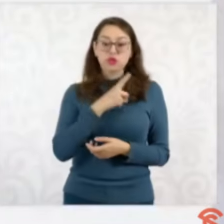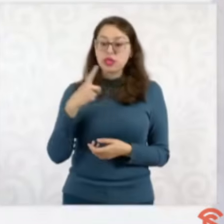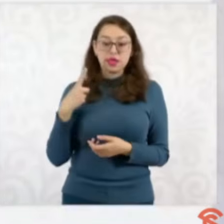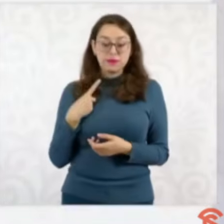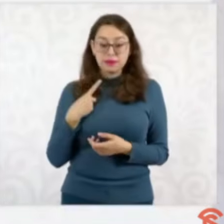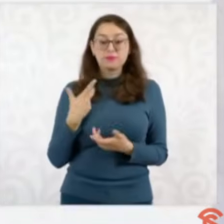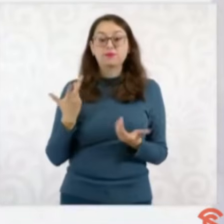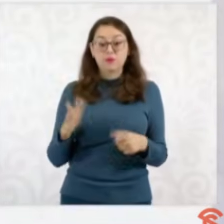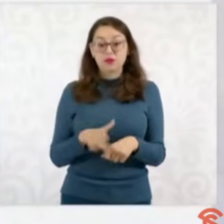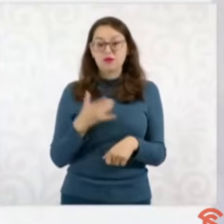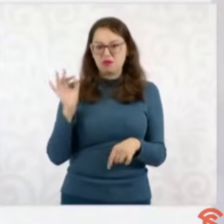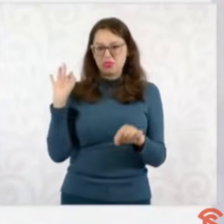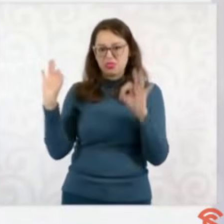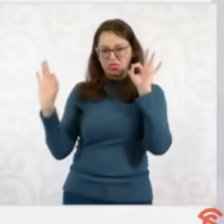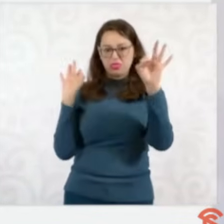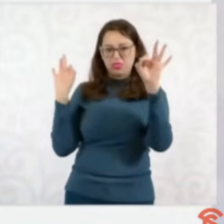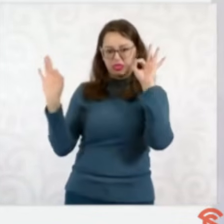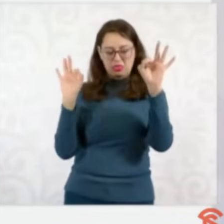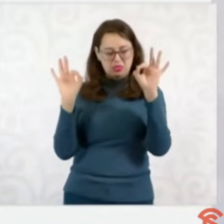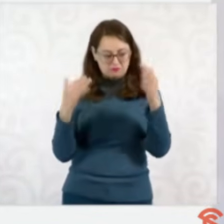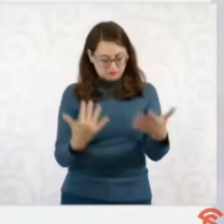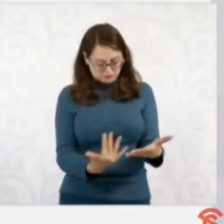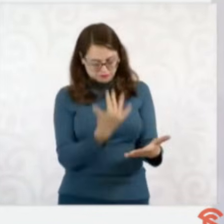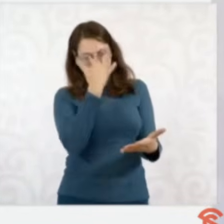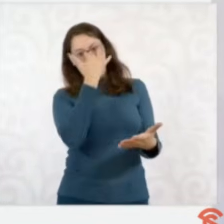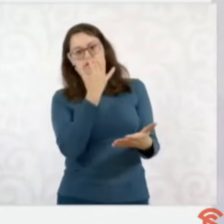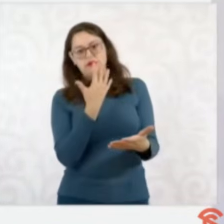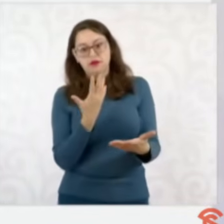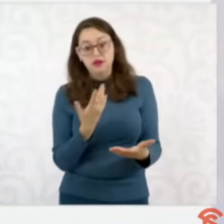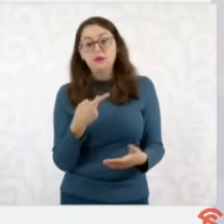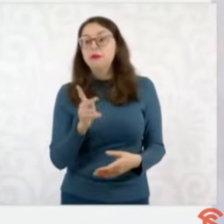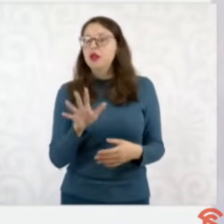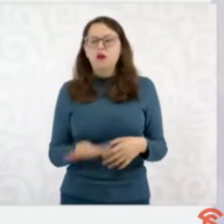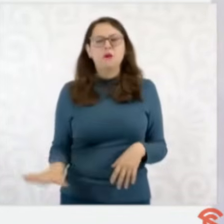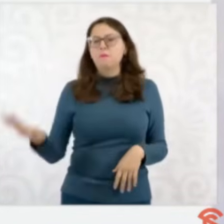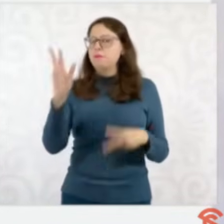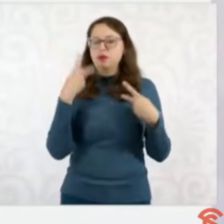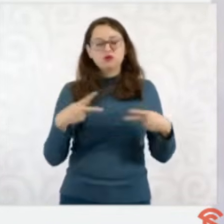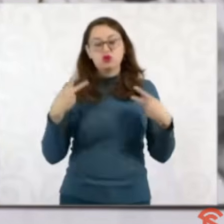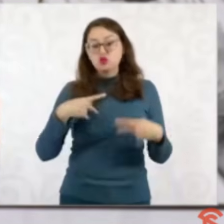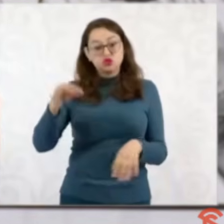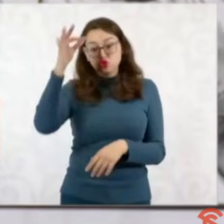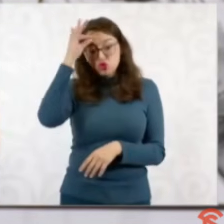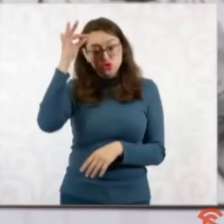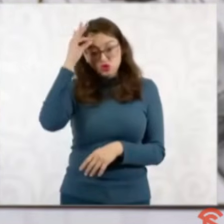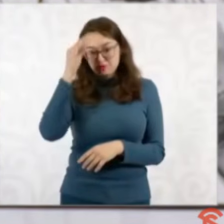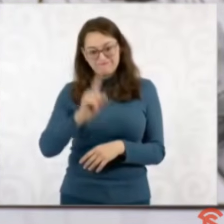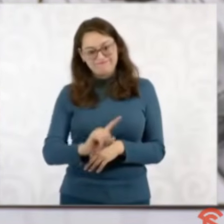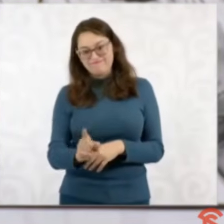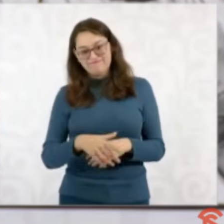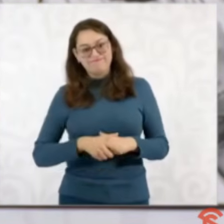que influyen muchísimo. Pero el pueblo no es tan tonto, o no es tonto.